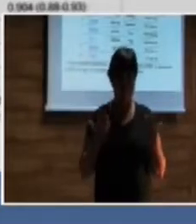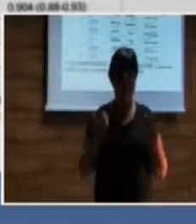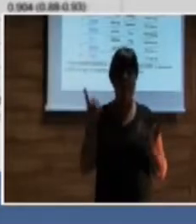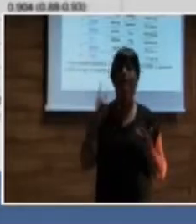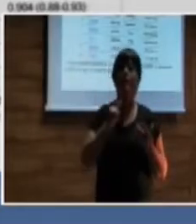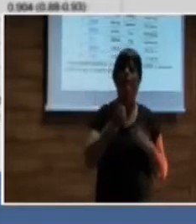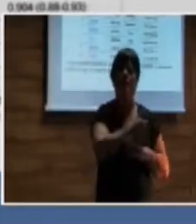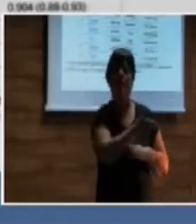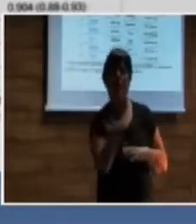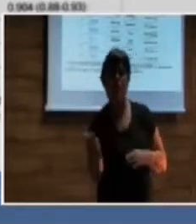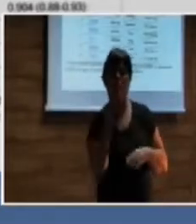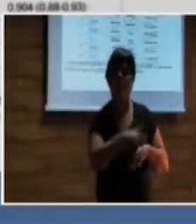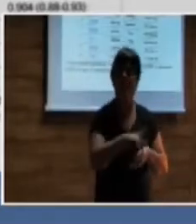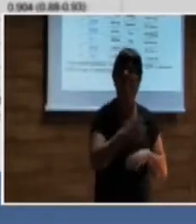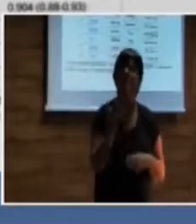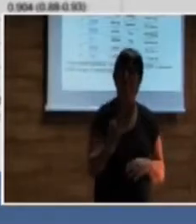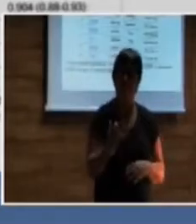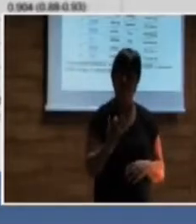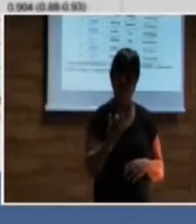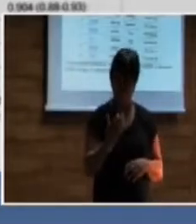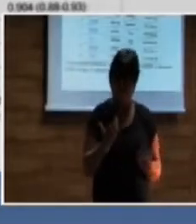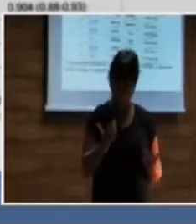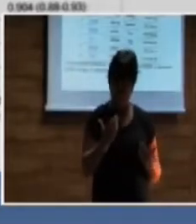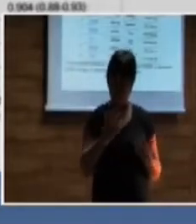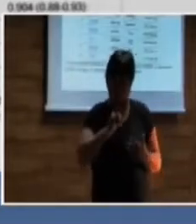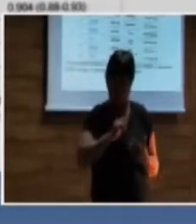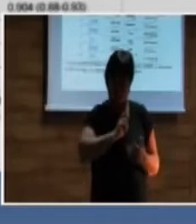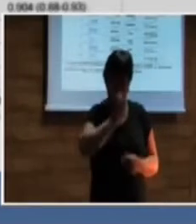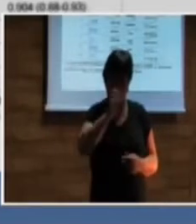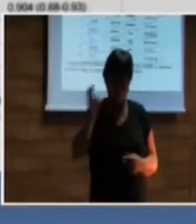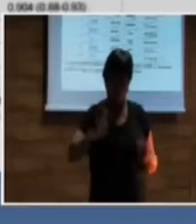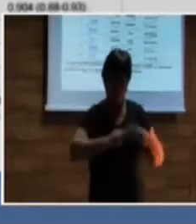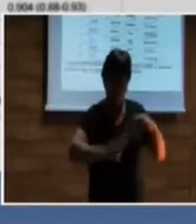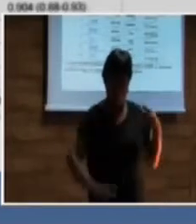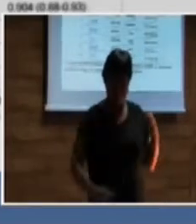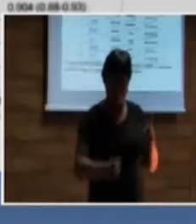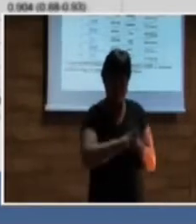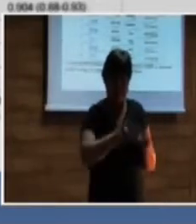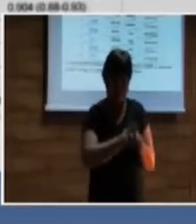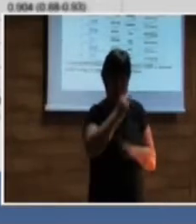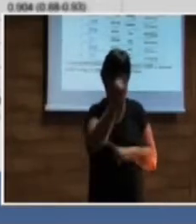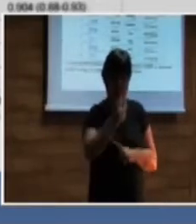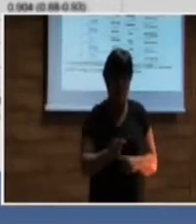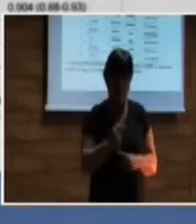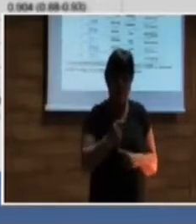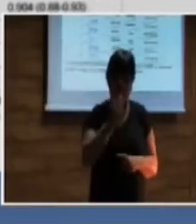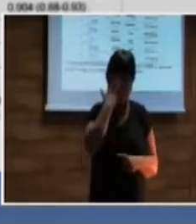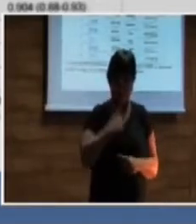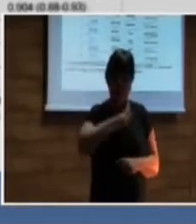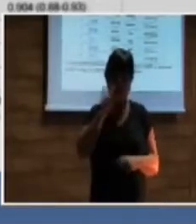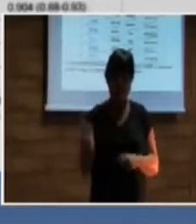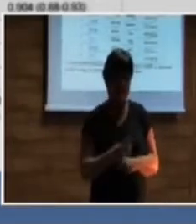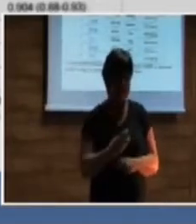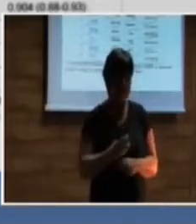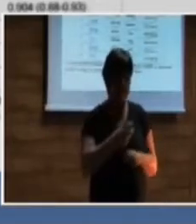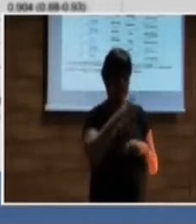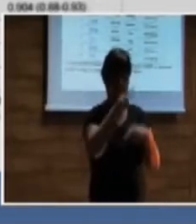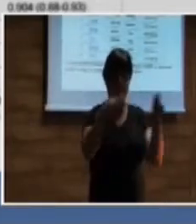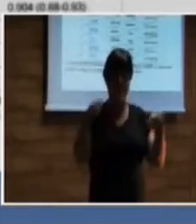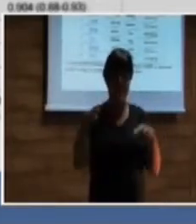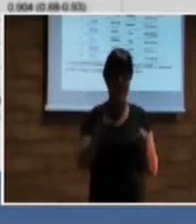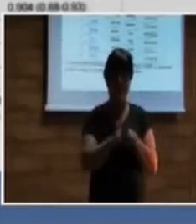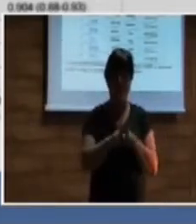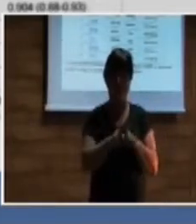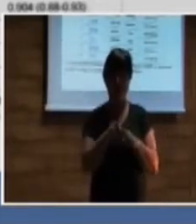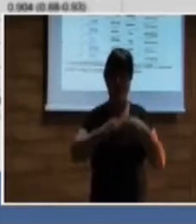otros pacientes? Bueno, resulta que hay otros genes que, como si fuera un dibujo, una balanza o una paleta de colores, van dibujando para un lado de la bondad